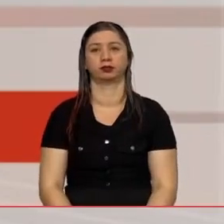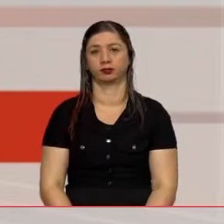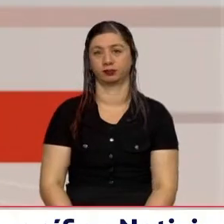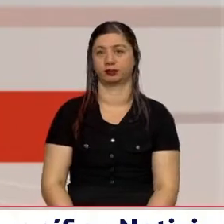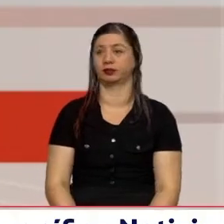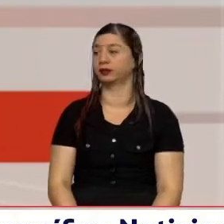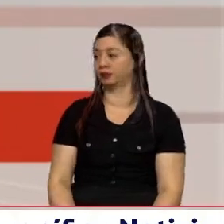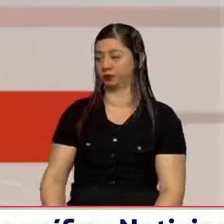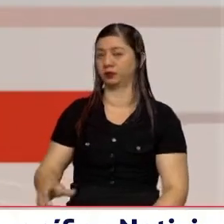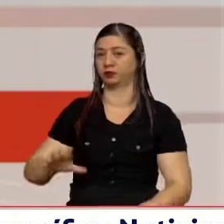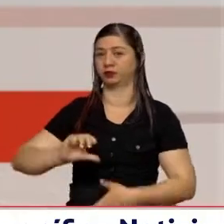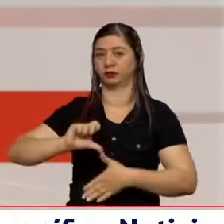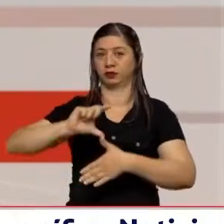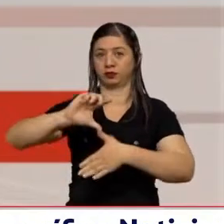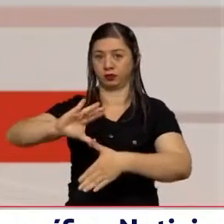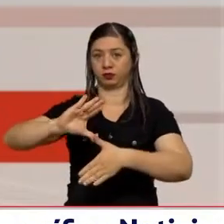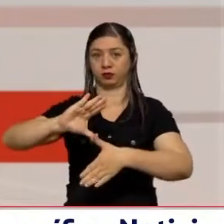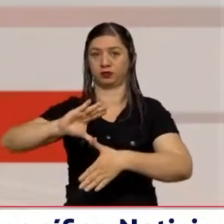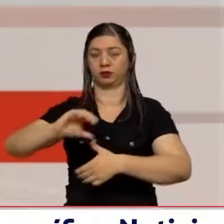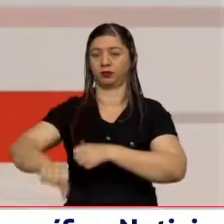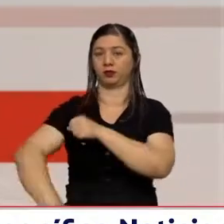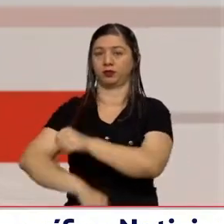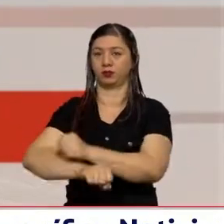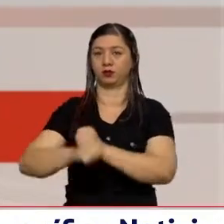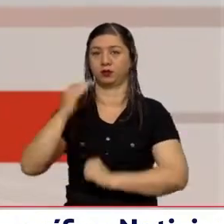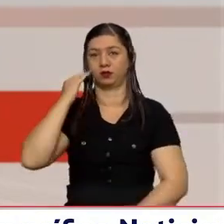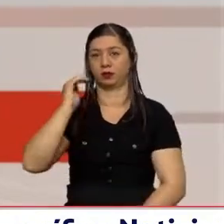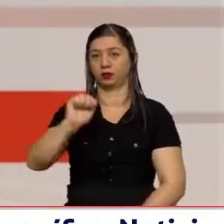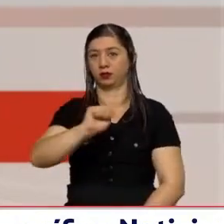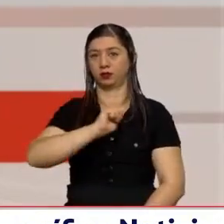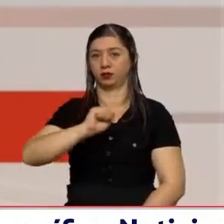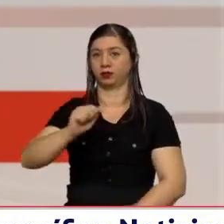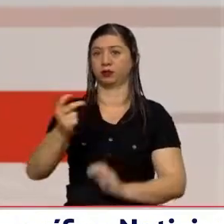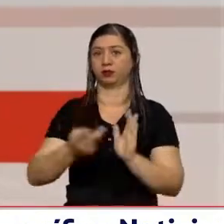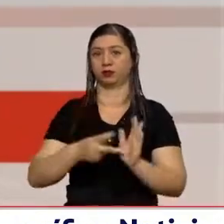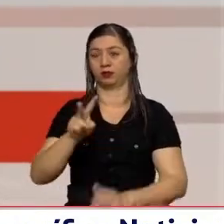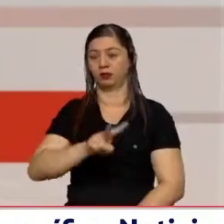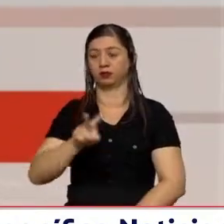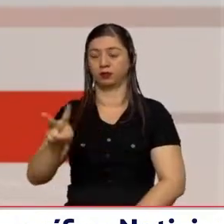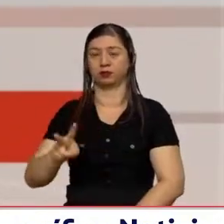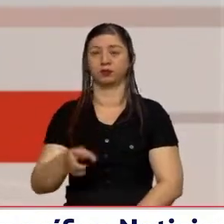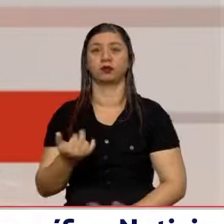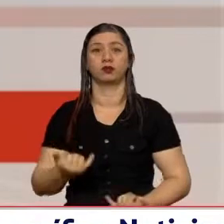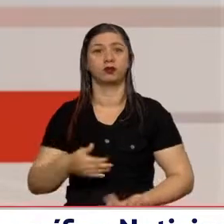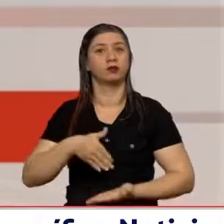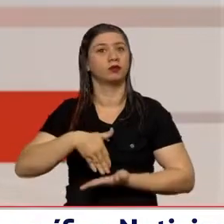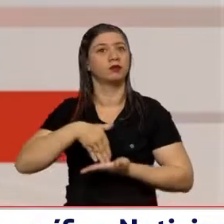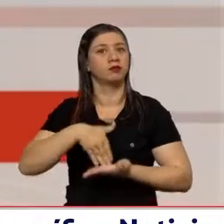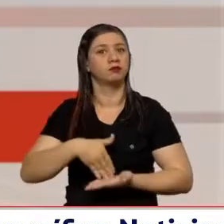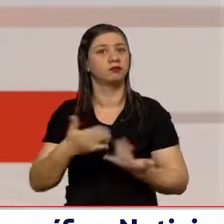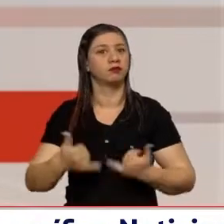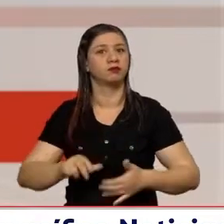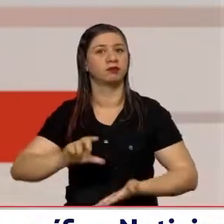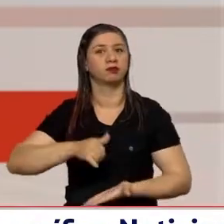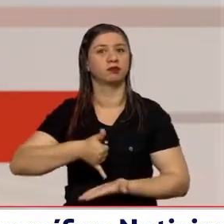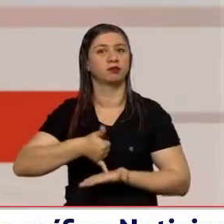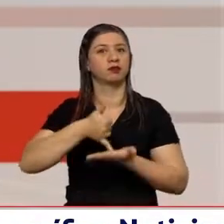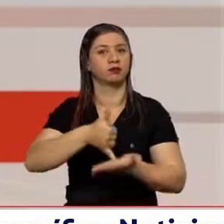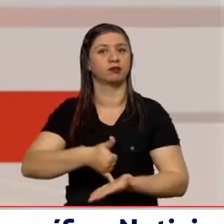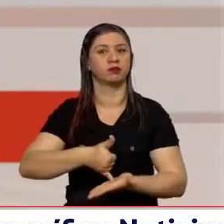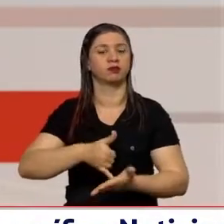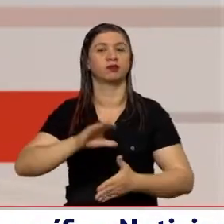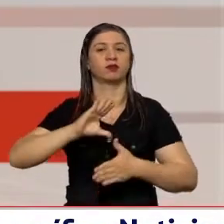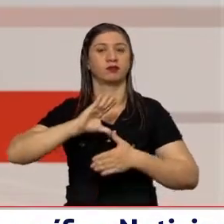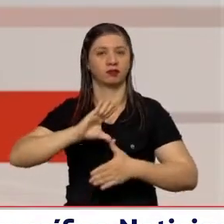Jaime Orlando, Copa América Femenina 2022. Y oficialmente estamos en modo Copa América por Telepacífico. Desde hoy